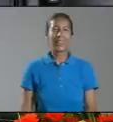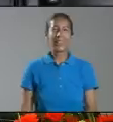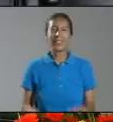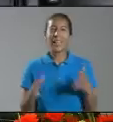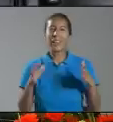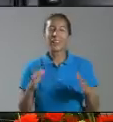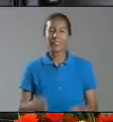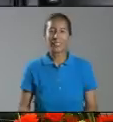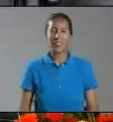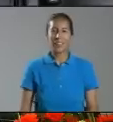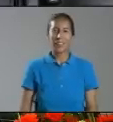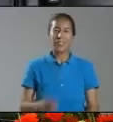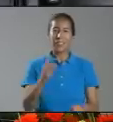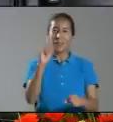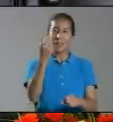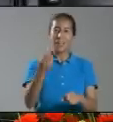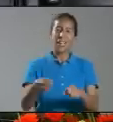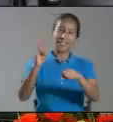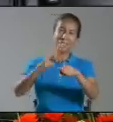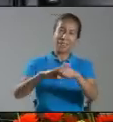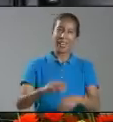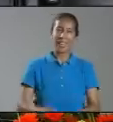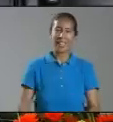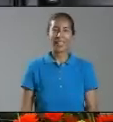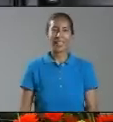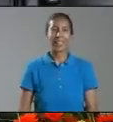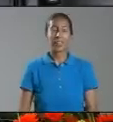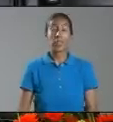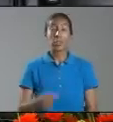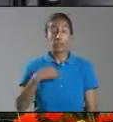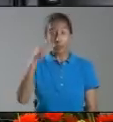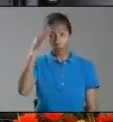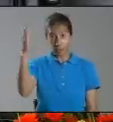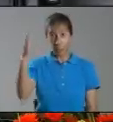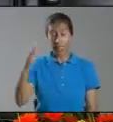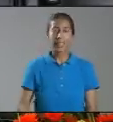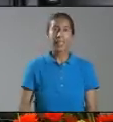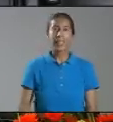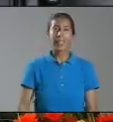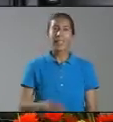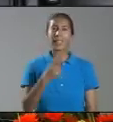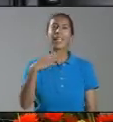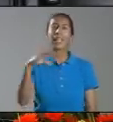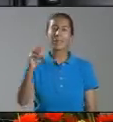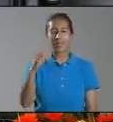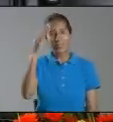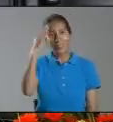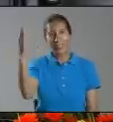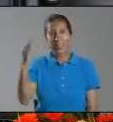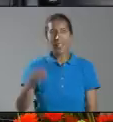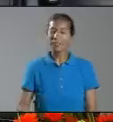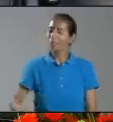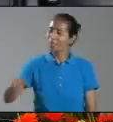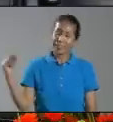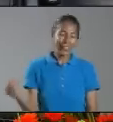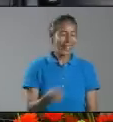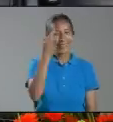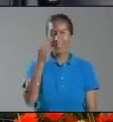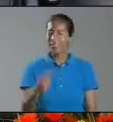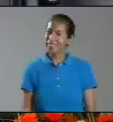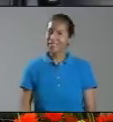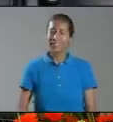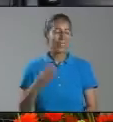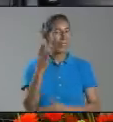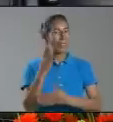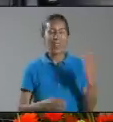Le faltó Samuel, dicen aquí, ¿verdad? Va, pero yo sé que el hermano se los hay. Ahorita dice: se me fue la oportunidad.